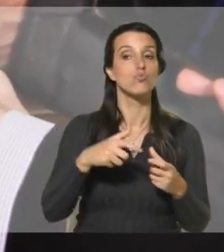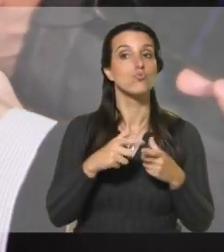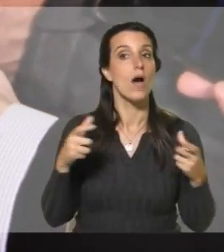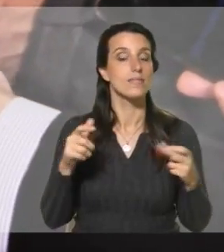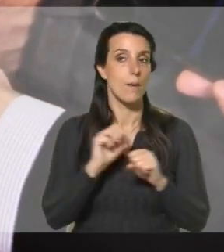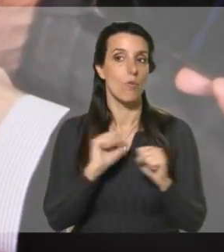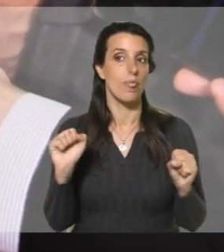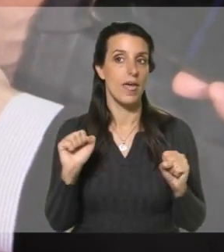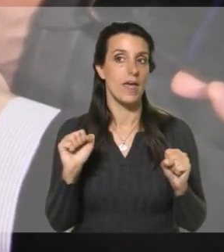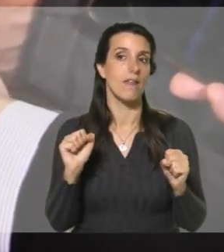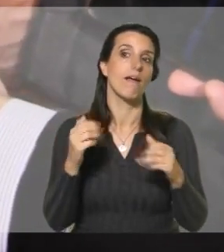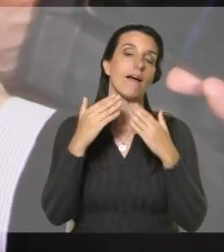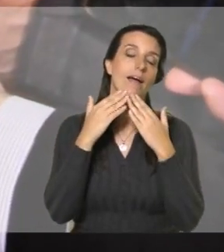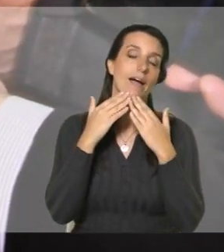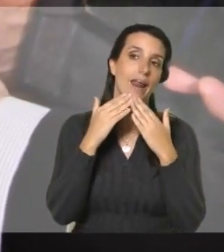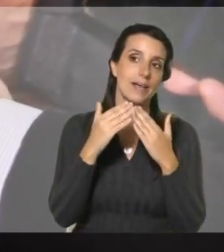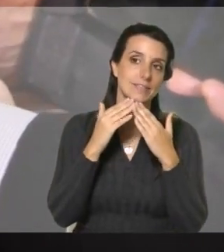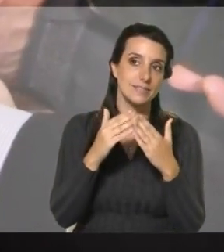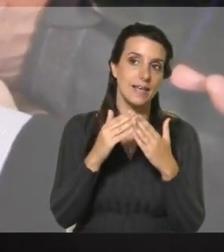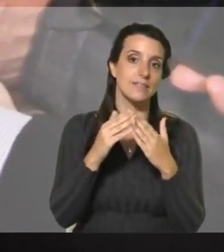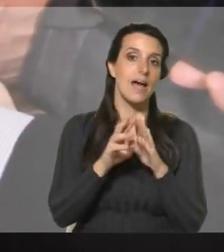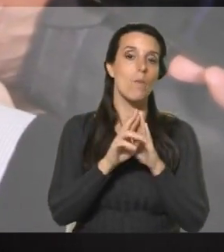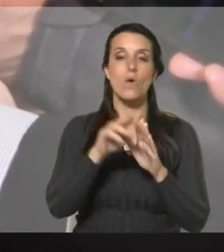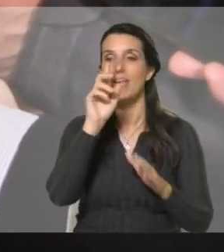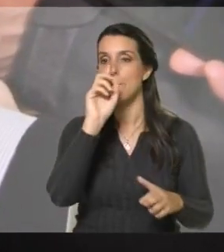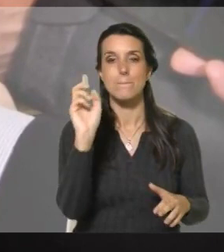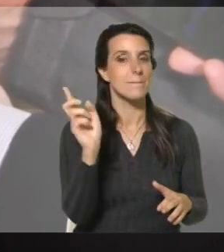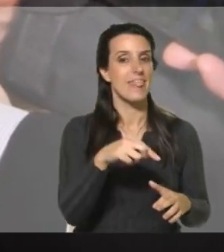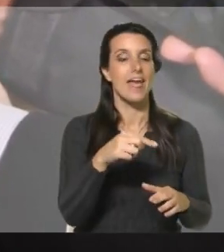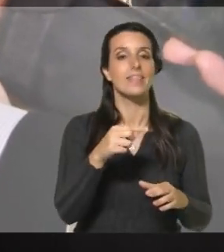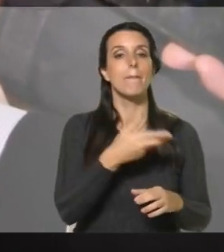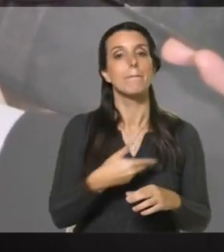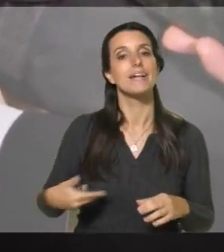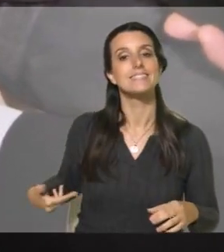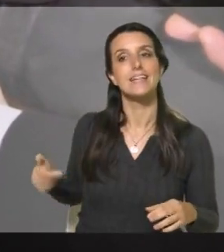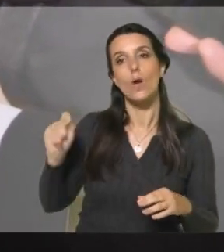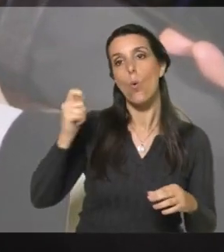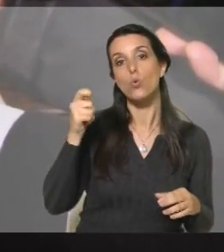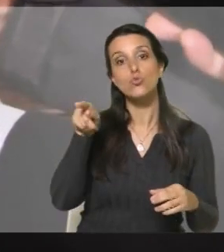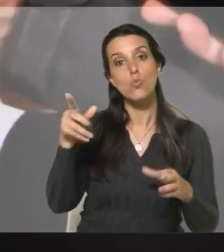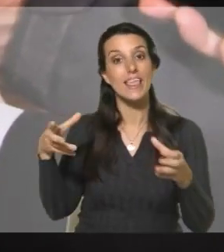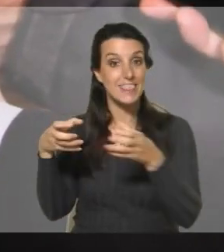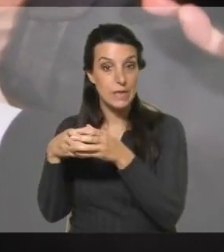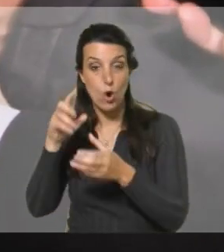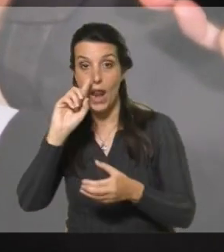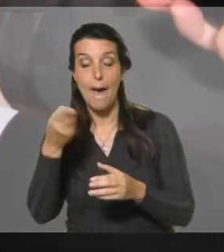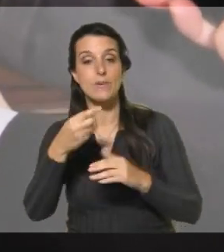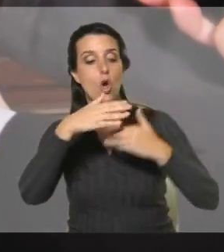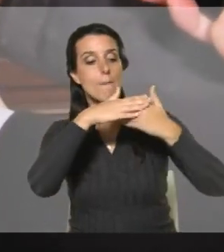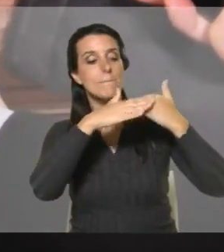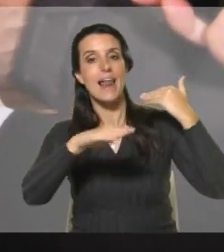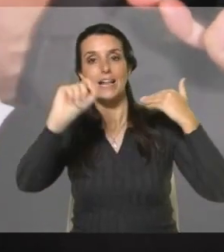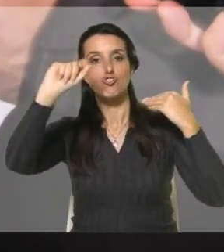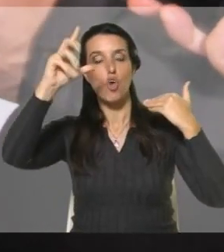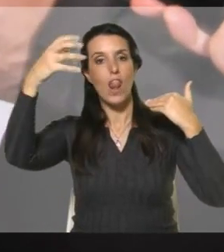poder concretar, gracias a la respuesta inmediata de la presidenta de UTE y su equipo, paneles solares